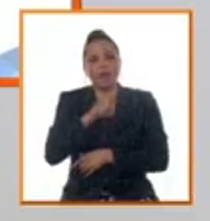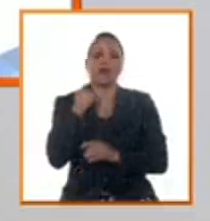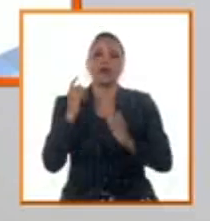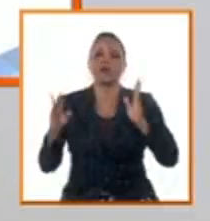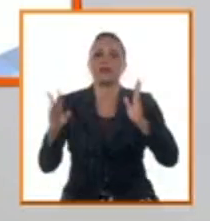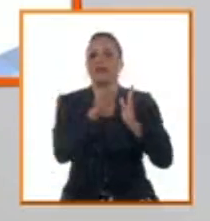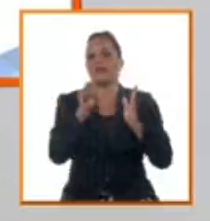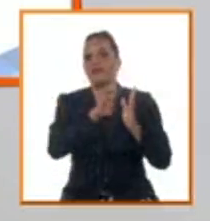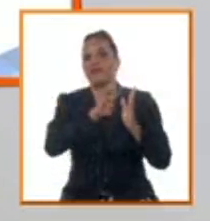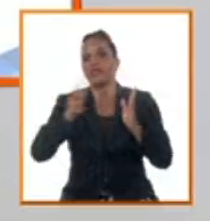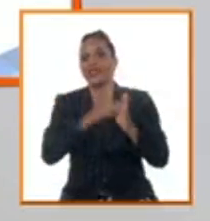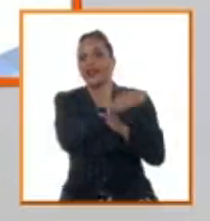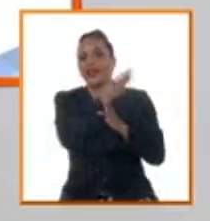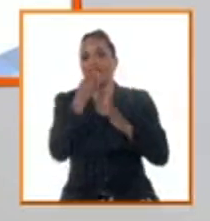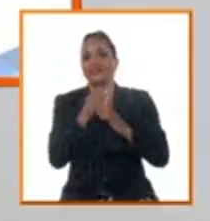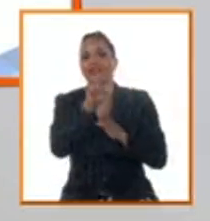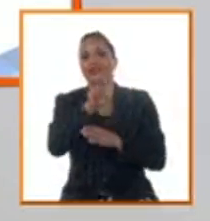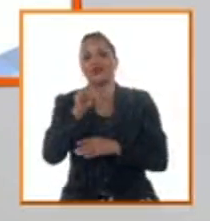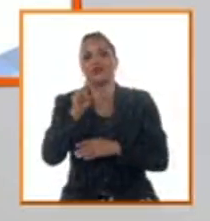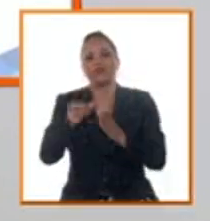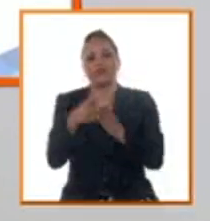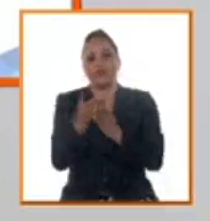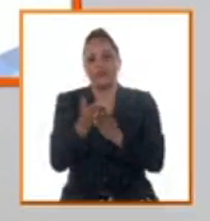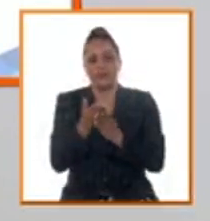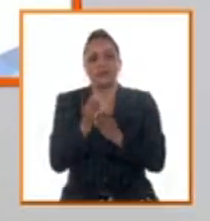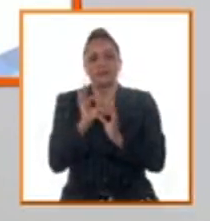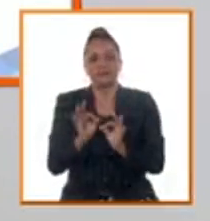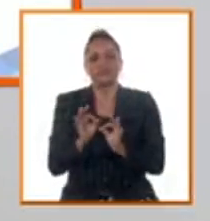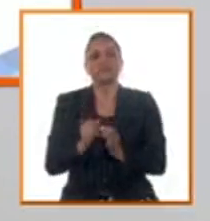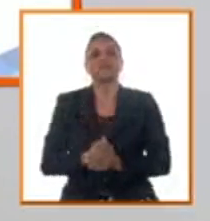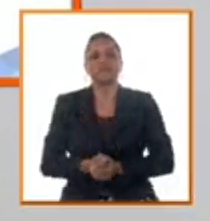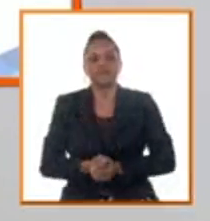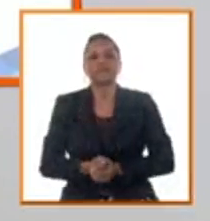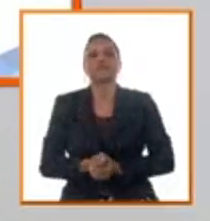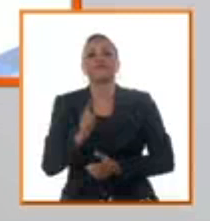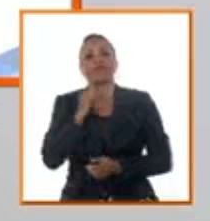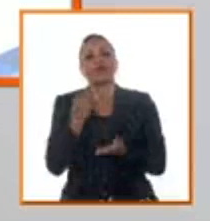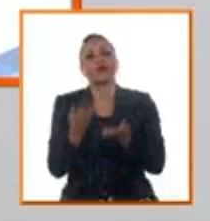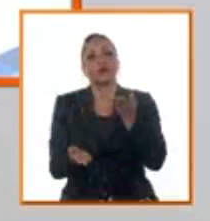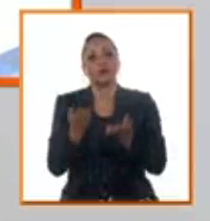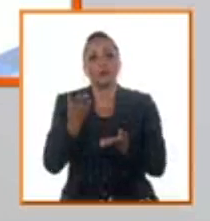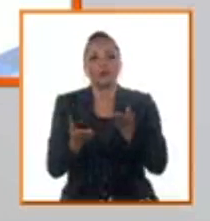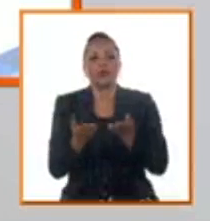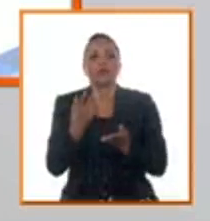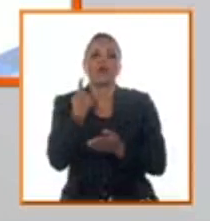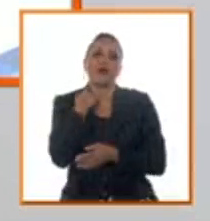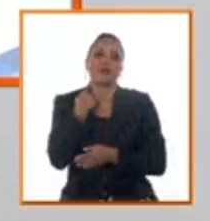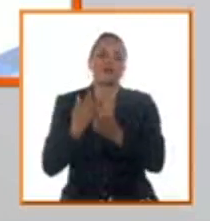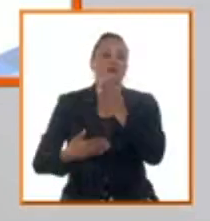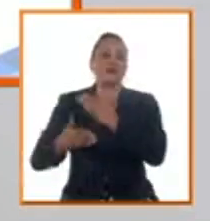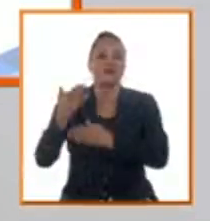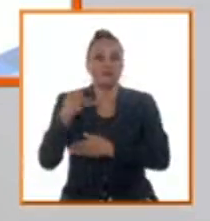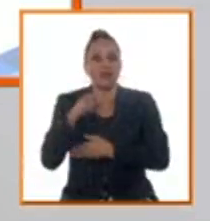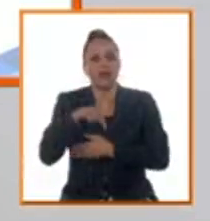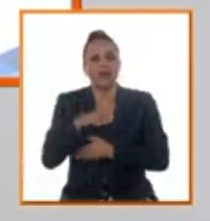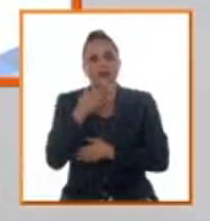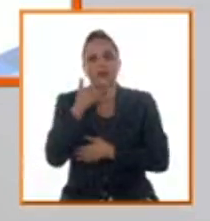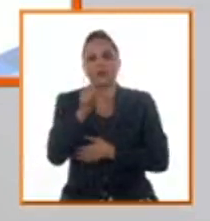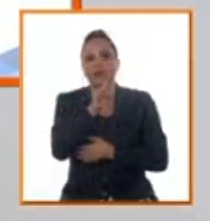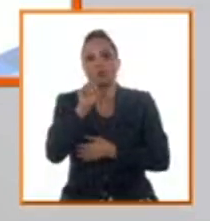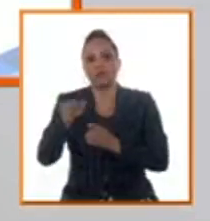hasta el... Eso es lo que hace más representativo y más excepcional las lluvias que se han registrado en esta provincia. Y